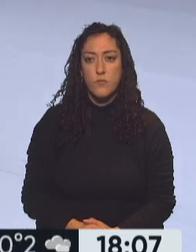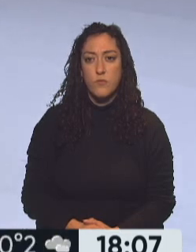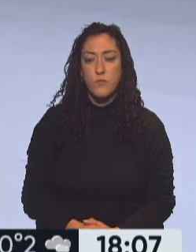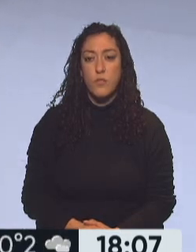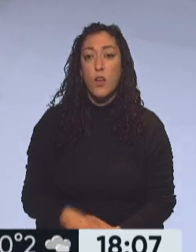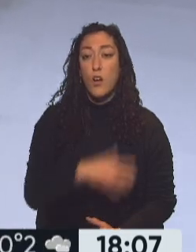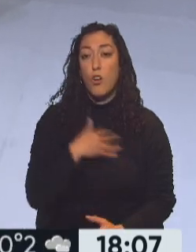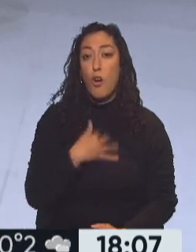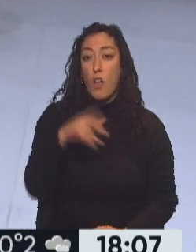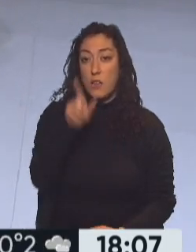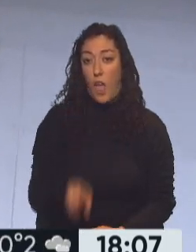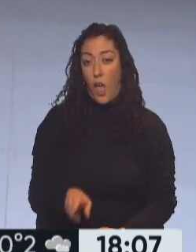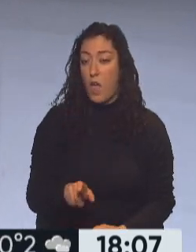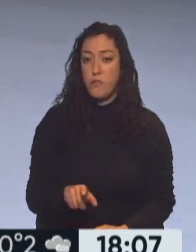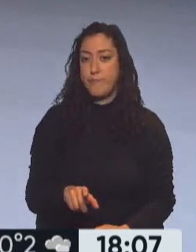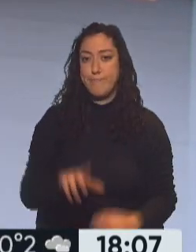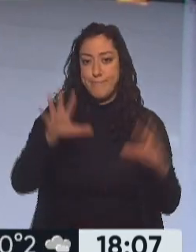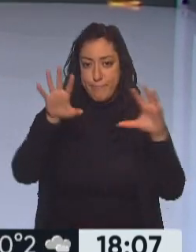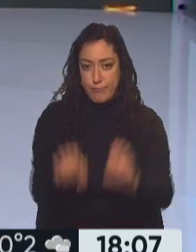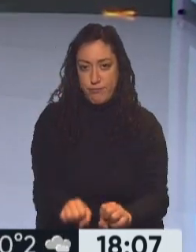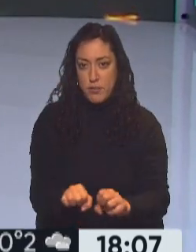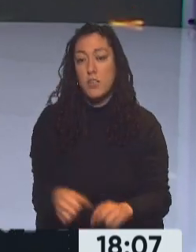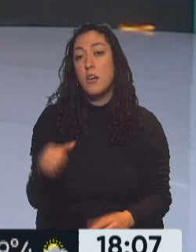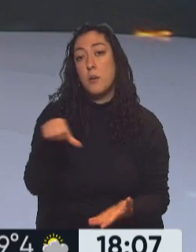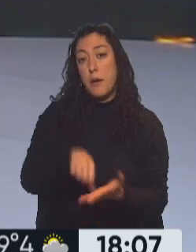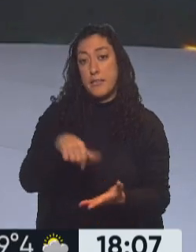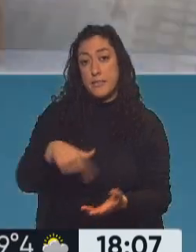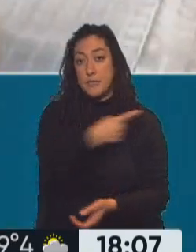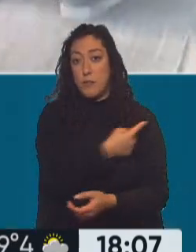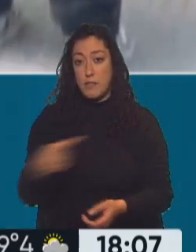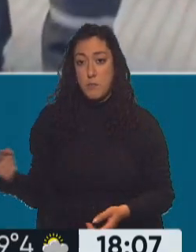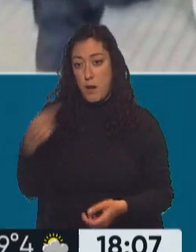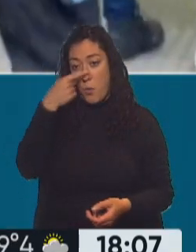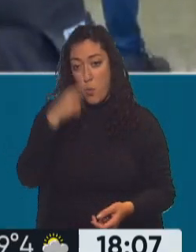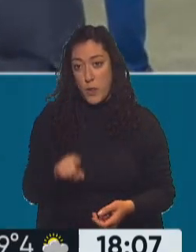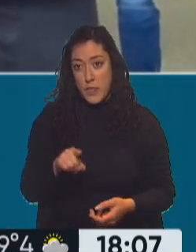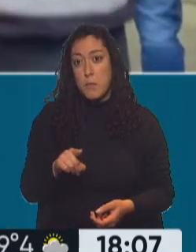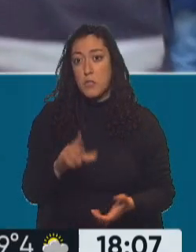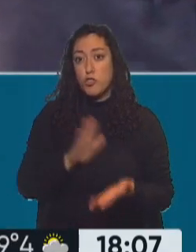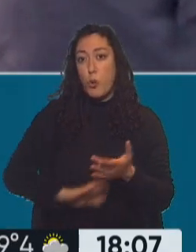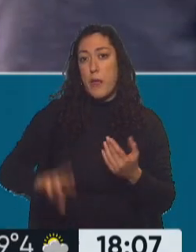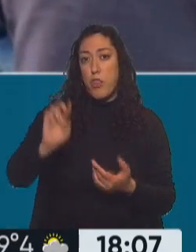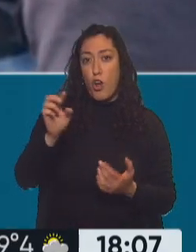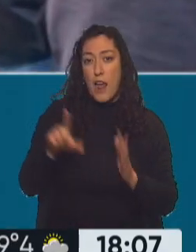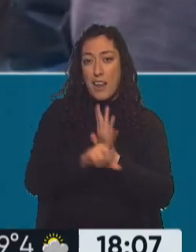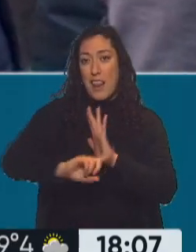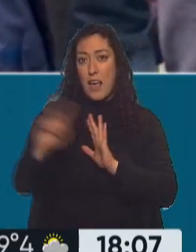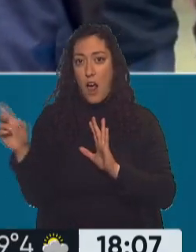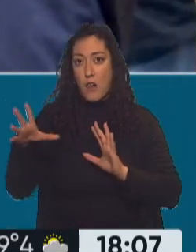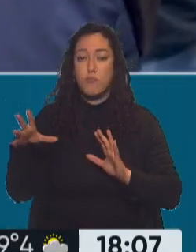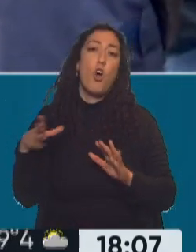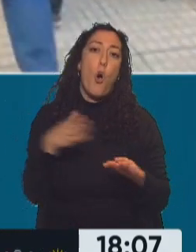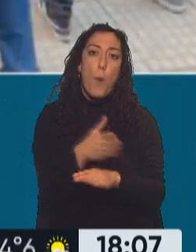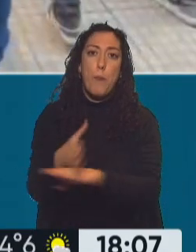Cayó el croata. Estamos hablando de lo que ocurre en nuestro país en esta última semana con el precio del dólar ilegal y los operativos.